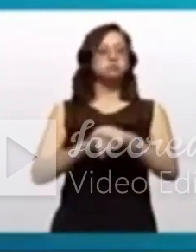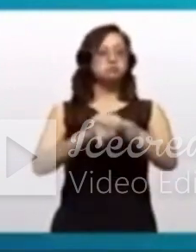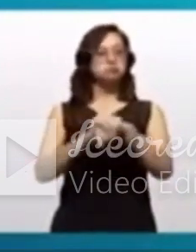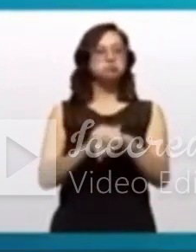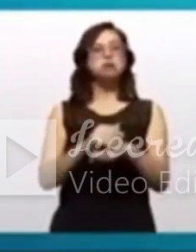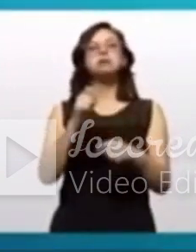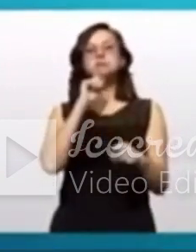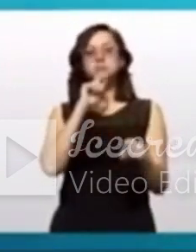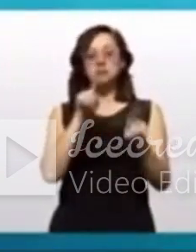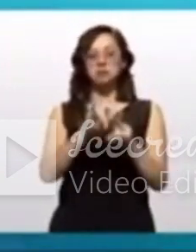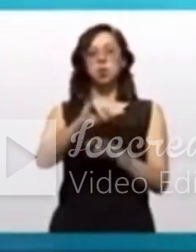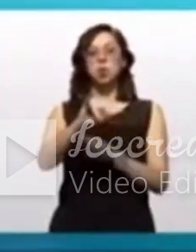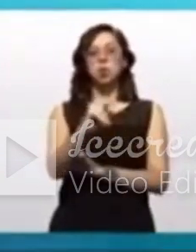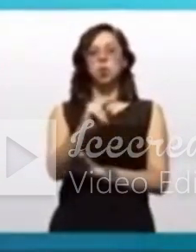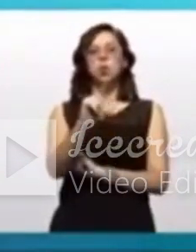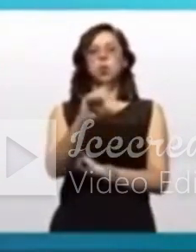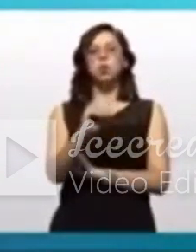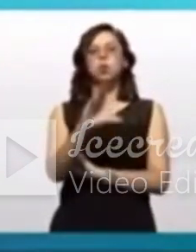Cortázar.